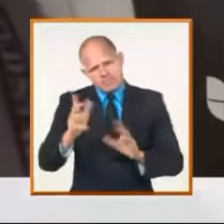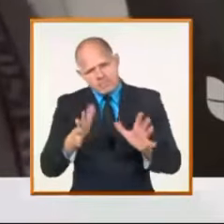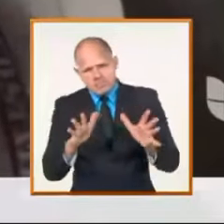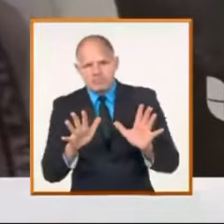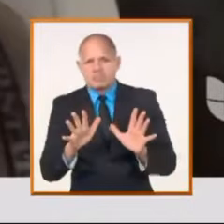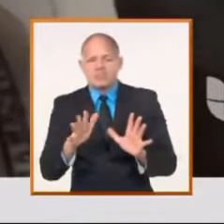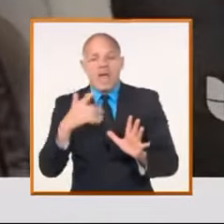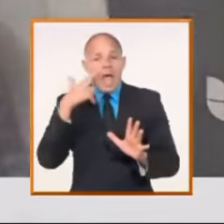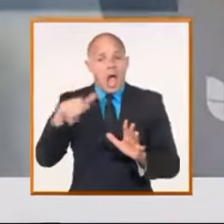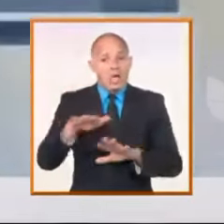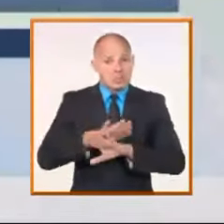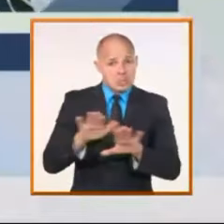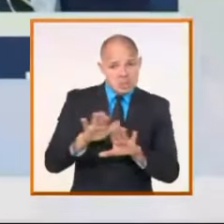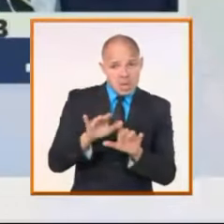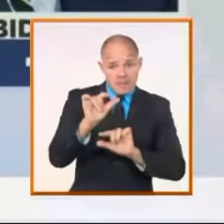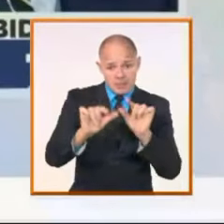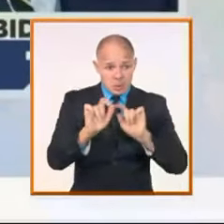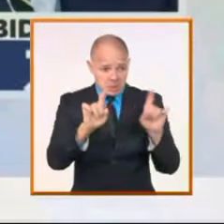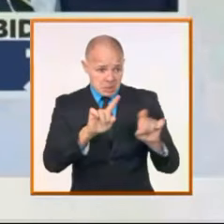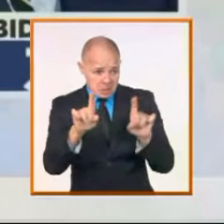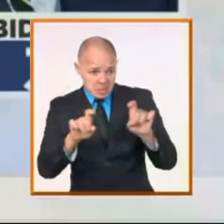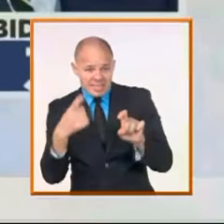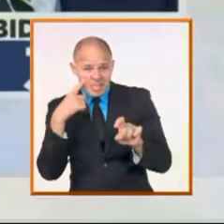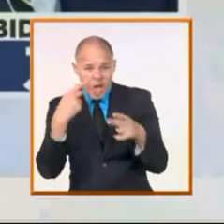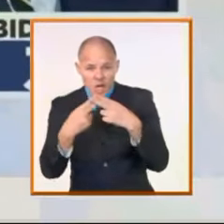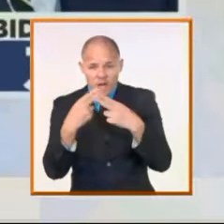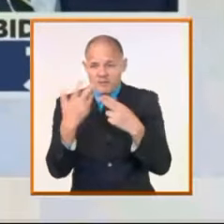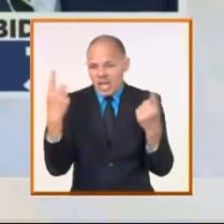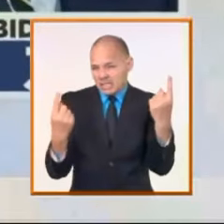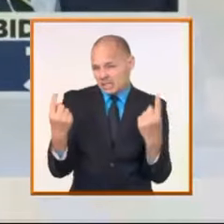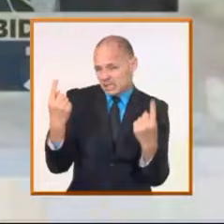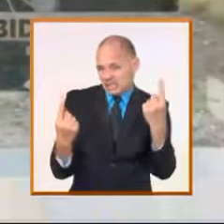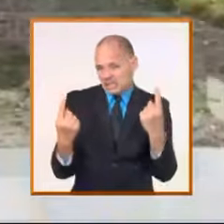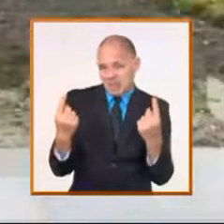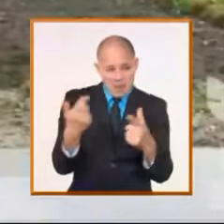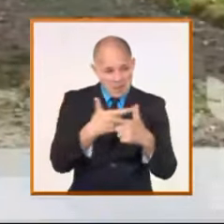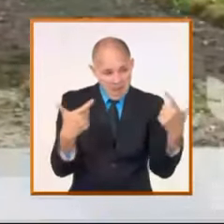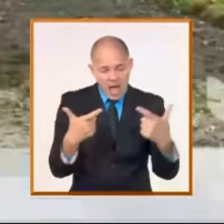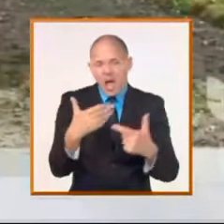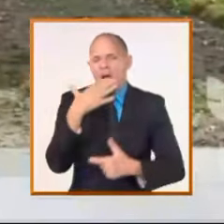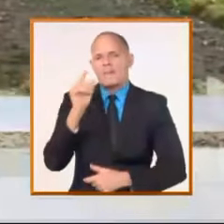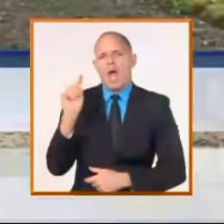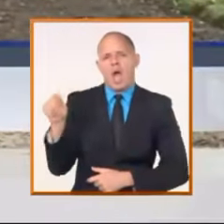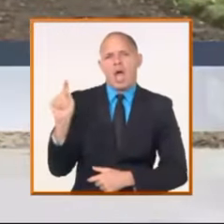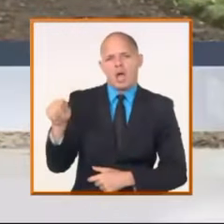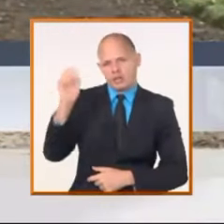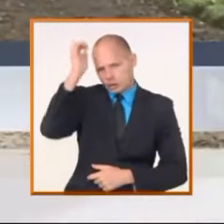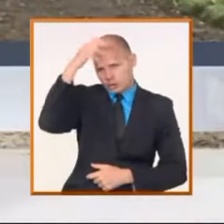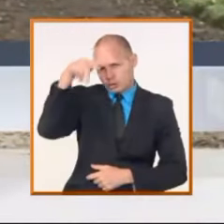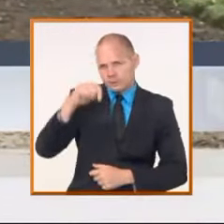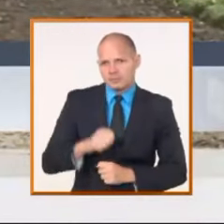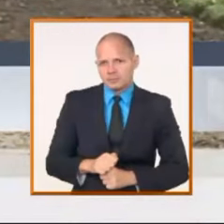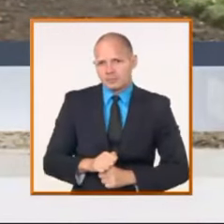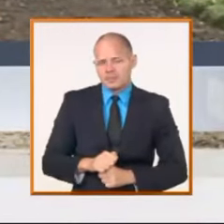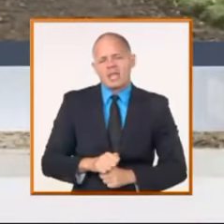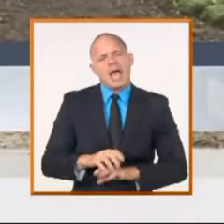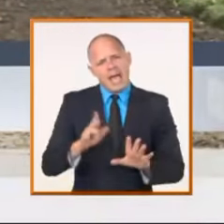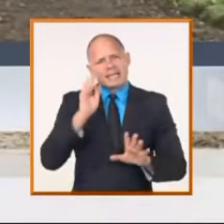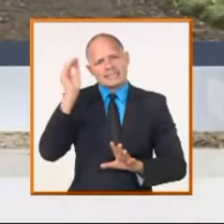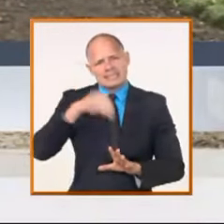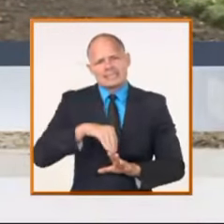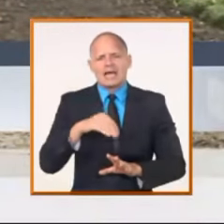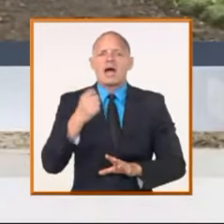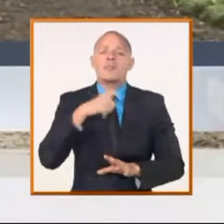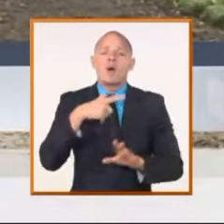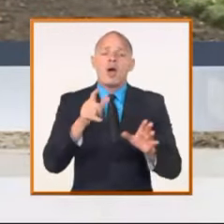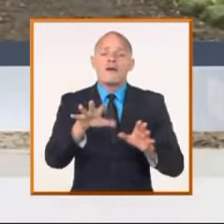los encuestados dicen tener más confianza en Trump para mejorar la economía. Aún falta un año para las elecciones